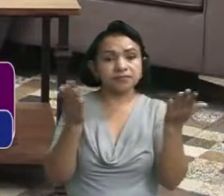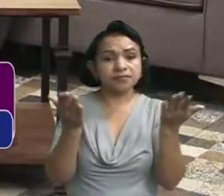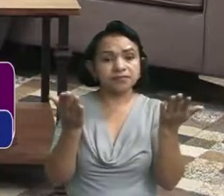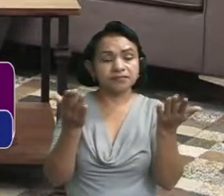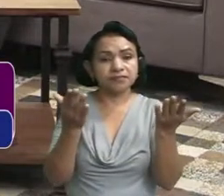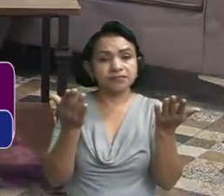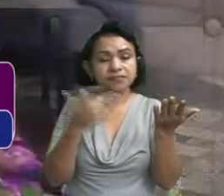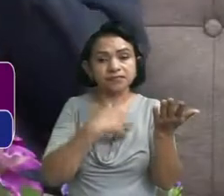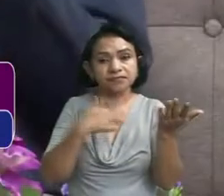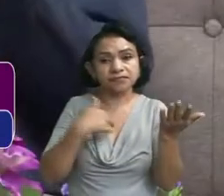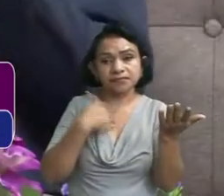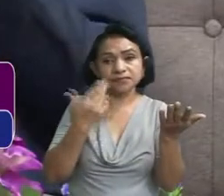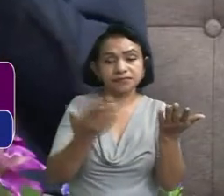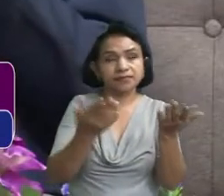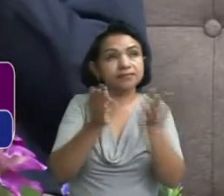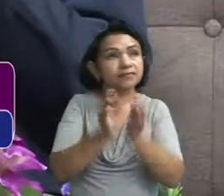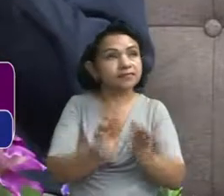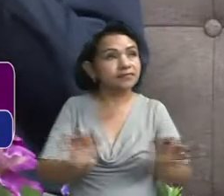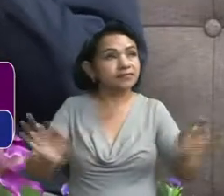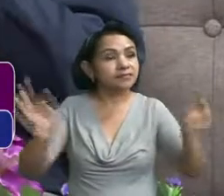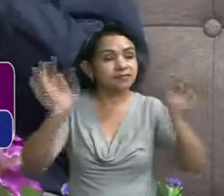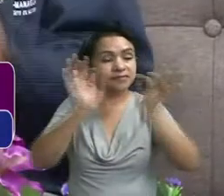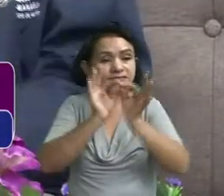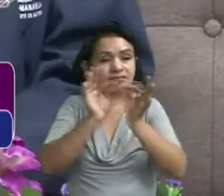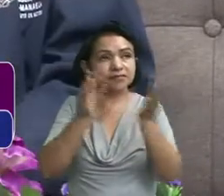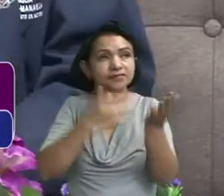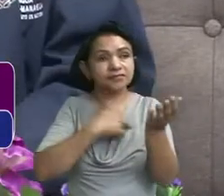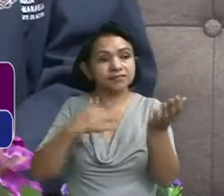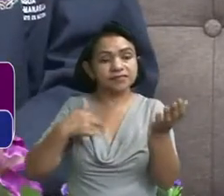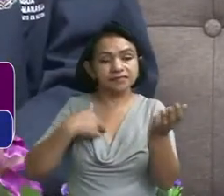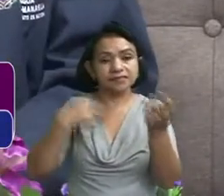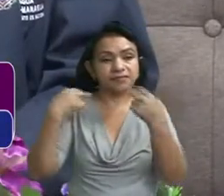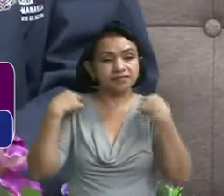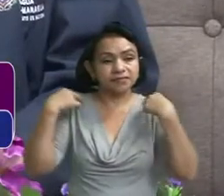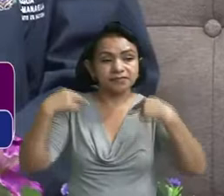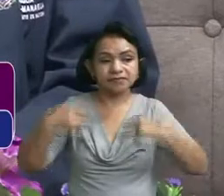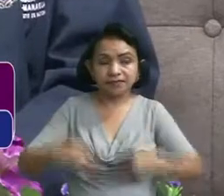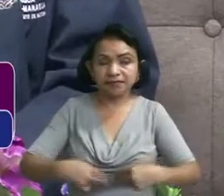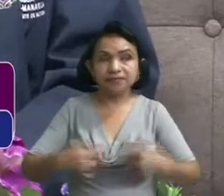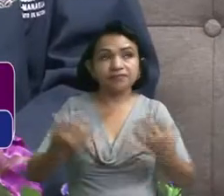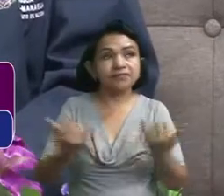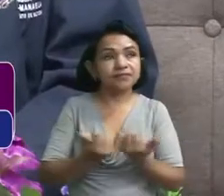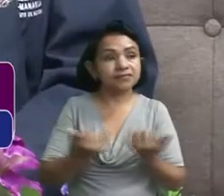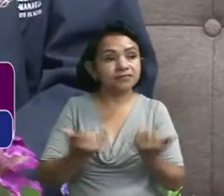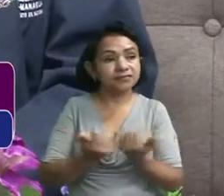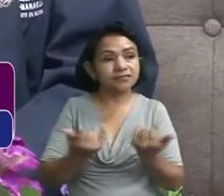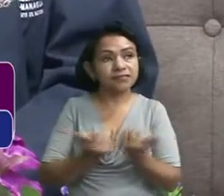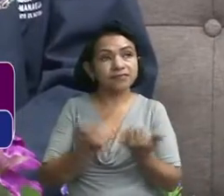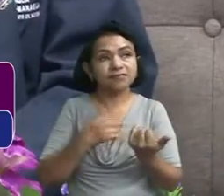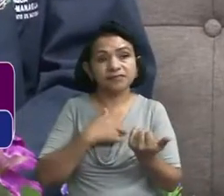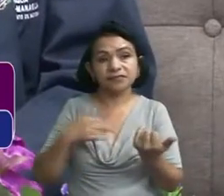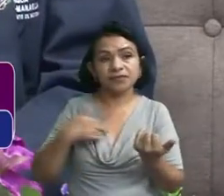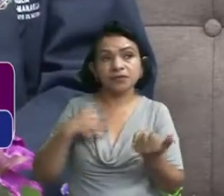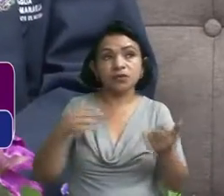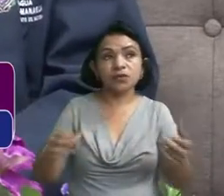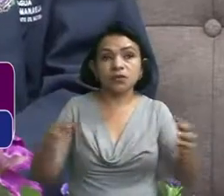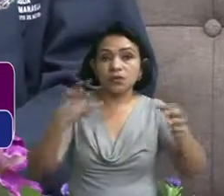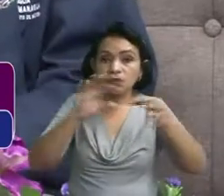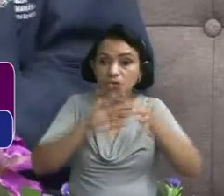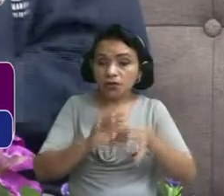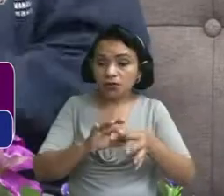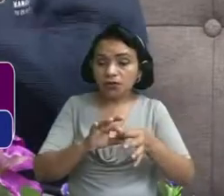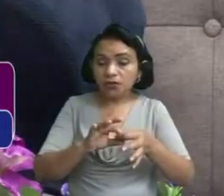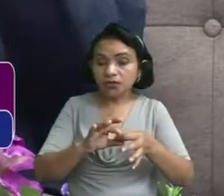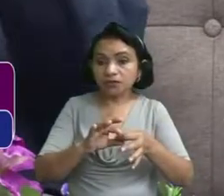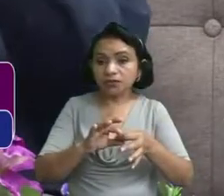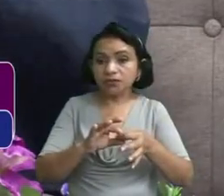¿verdad? Eso es un componente muy importante en la subjetividad humana. Pero además la reducción de pobreza, crecimiento económico. Correcto. Entonces, junto a ello,